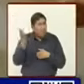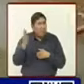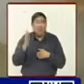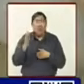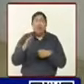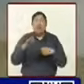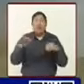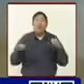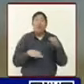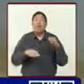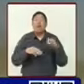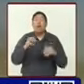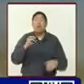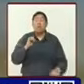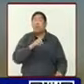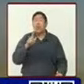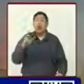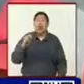de Bajo Miyuni.